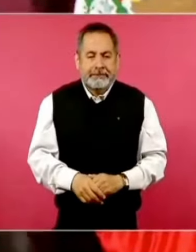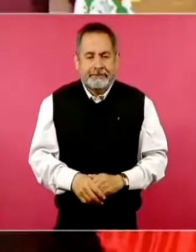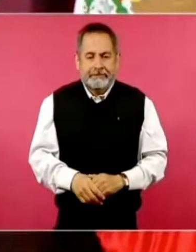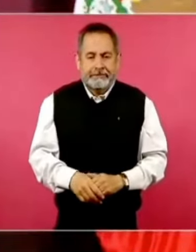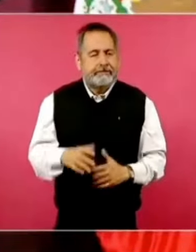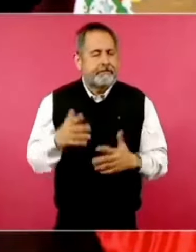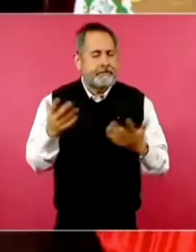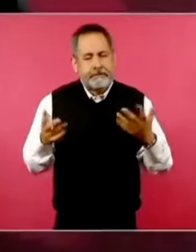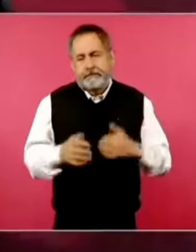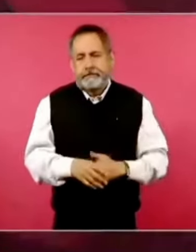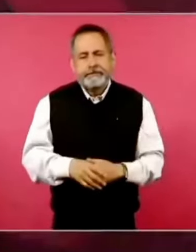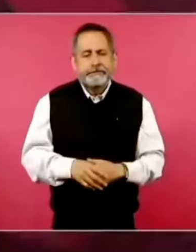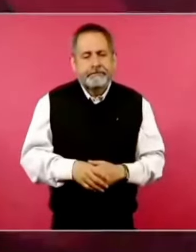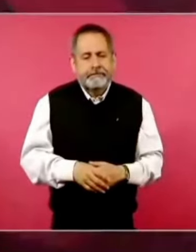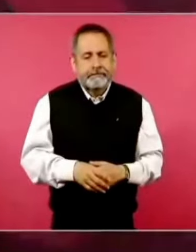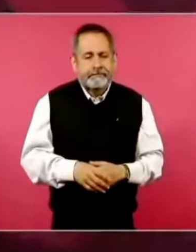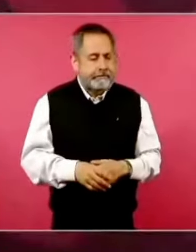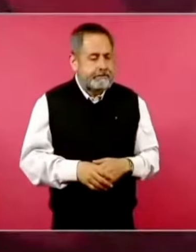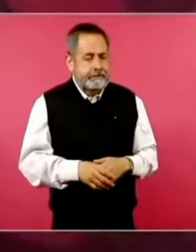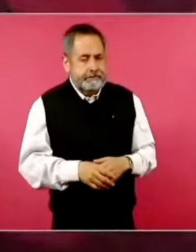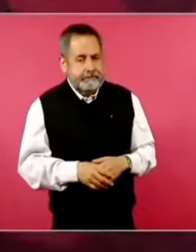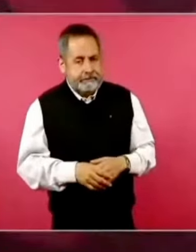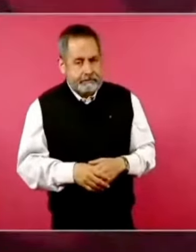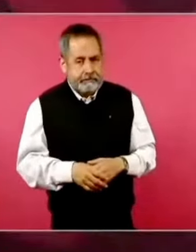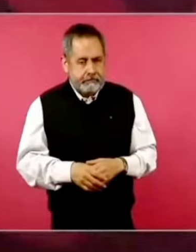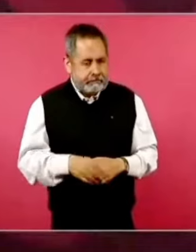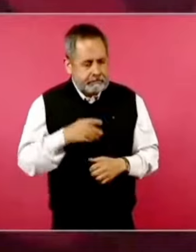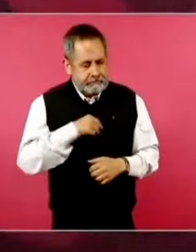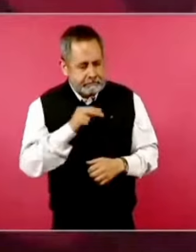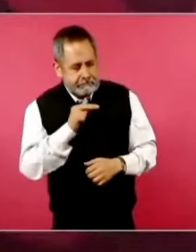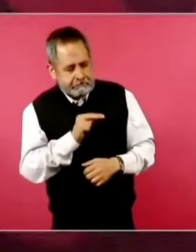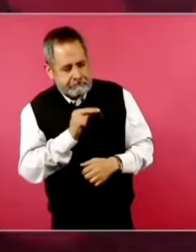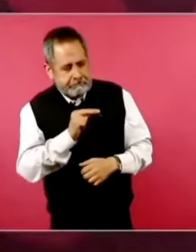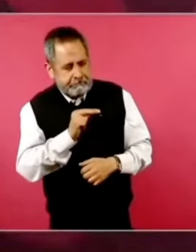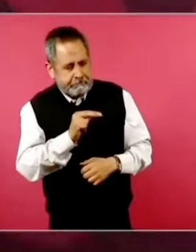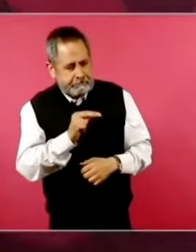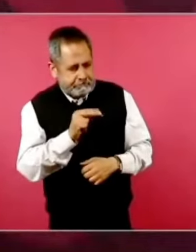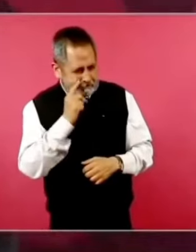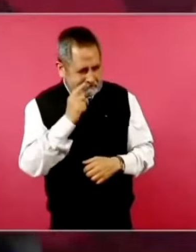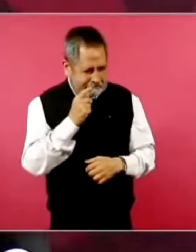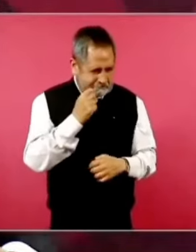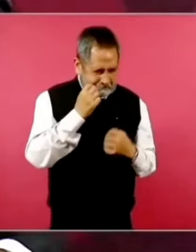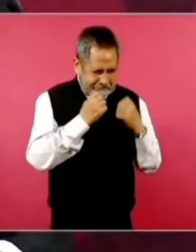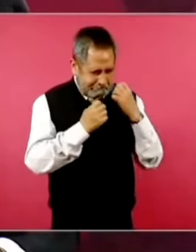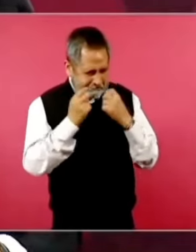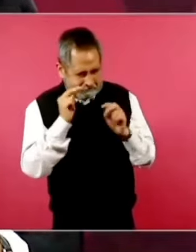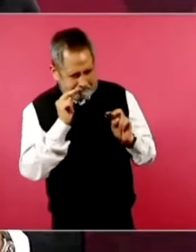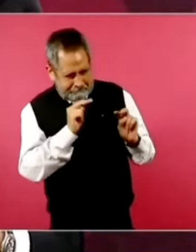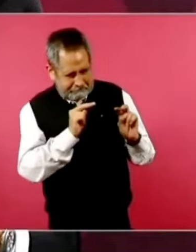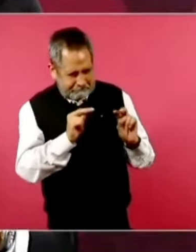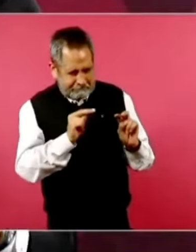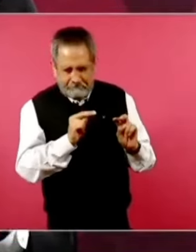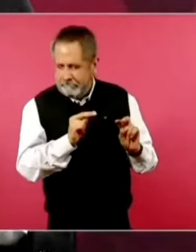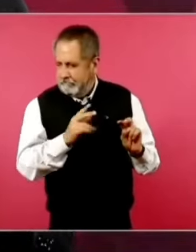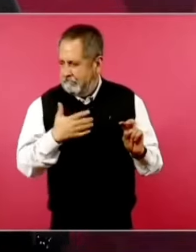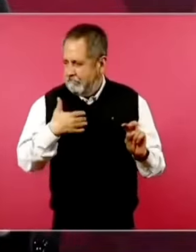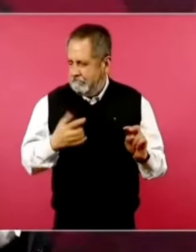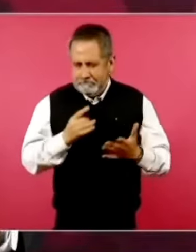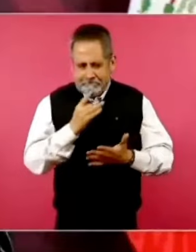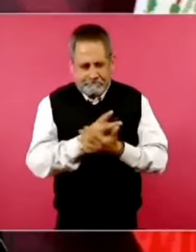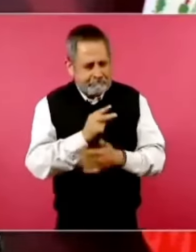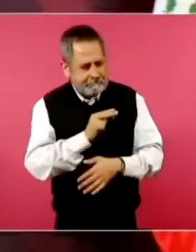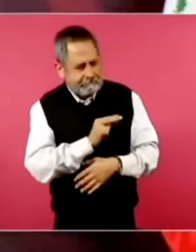Entonces ahí los estoy observando, los estoy fildeando, como se dice en el